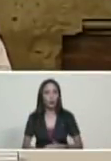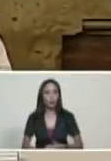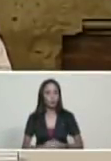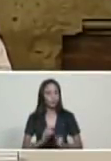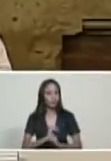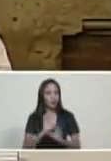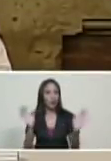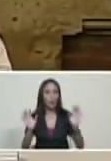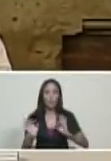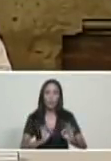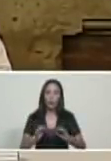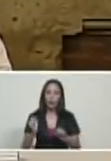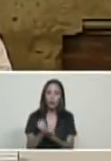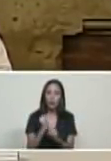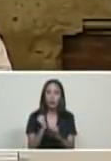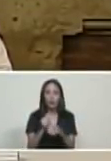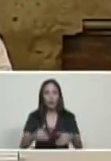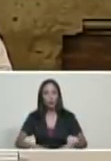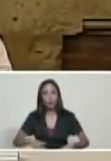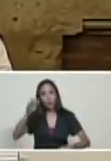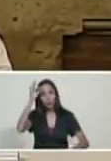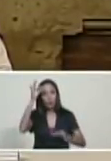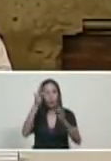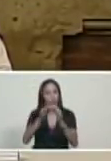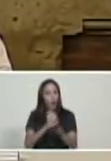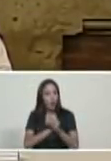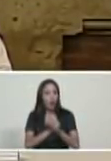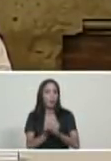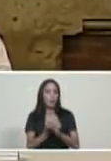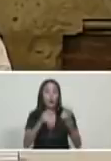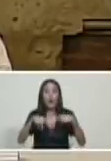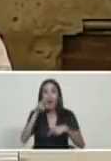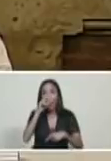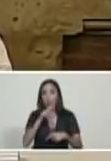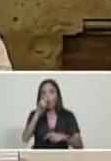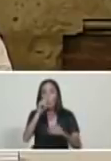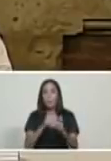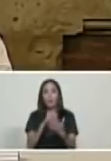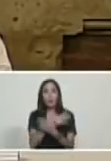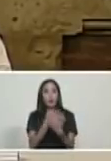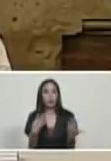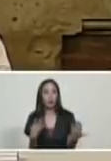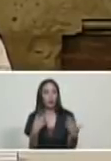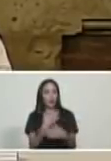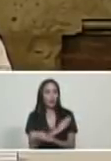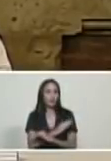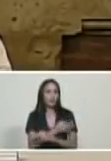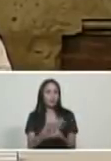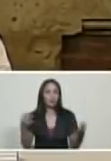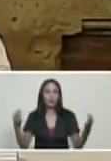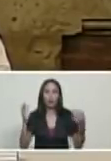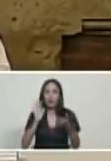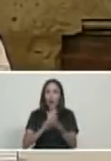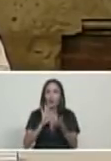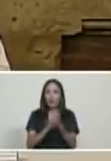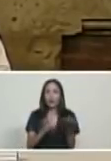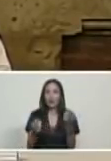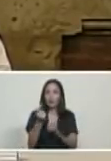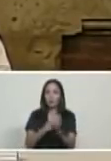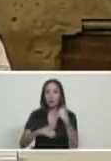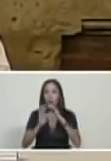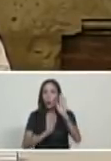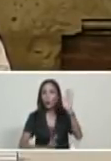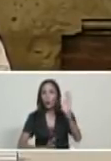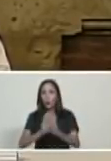prepararnos con mucho trabajo y con mucha fe para tener un año 2019 de prosperidad, de